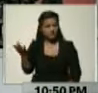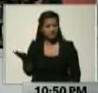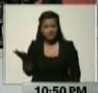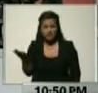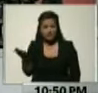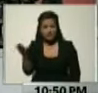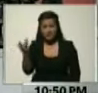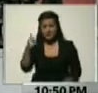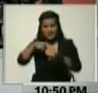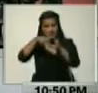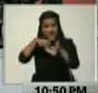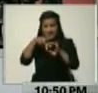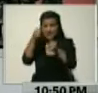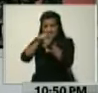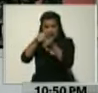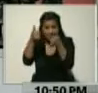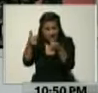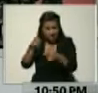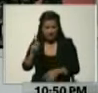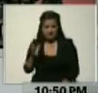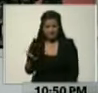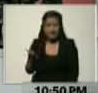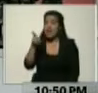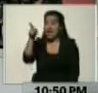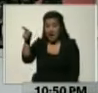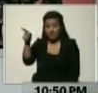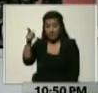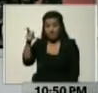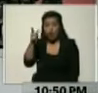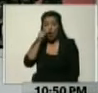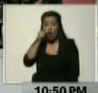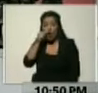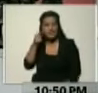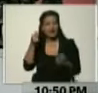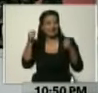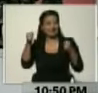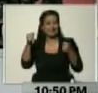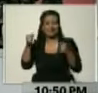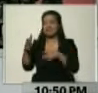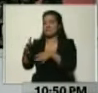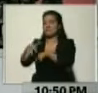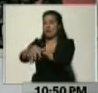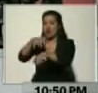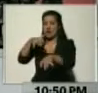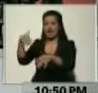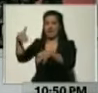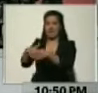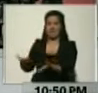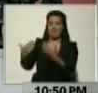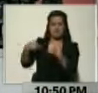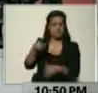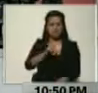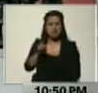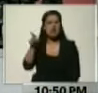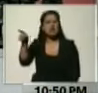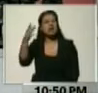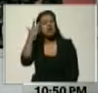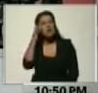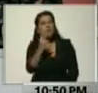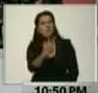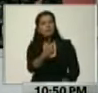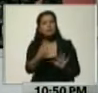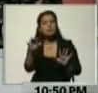Recontra inepto. No pudo allá ser mayoría. Creo que sacó fue 26%